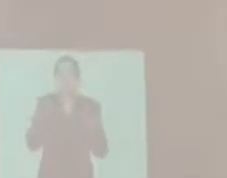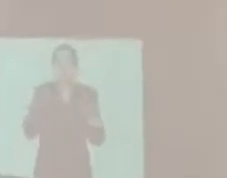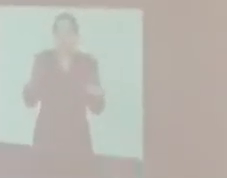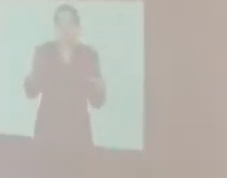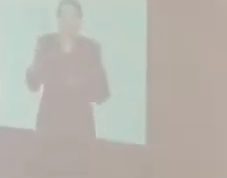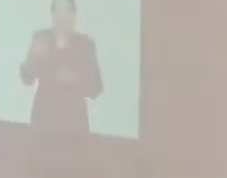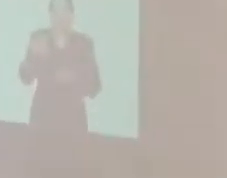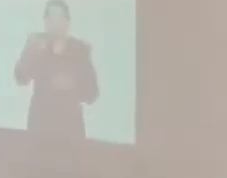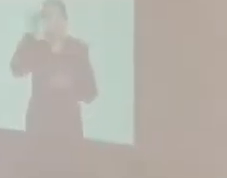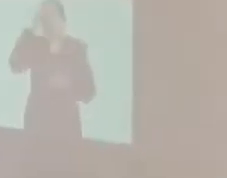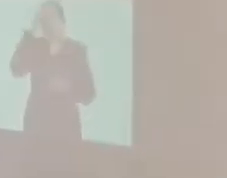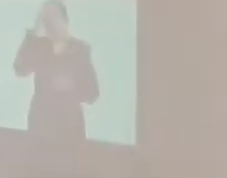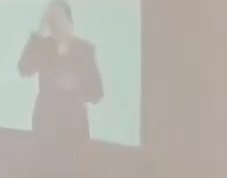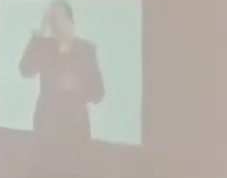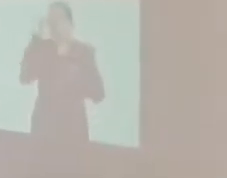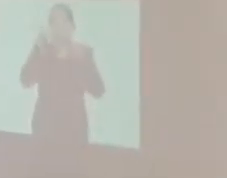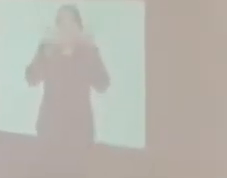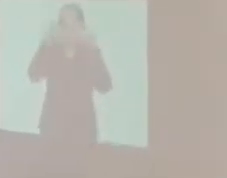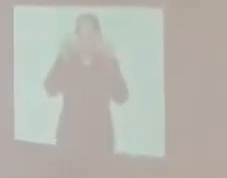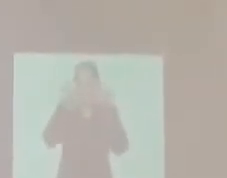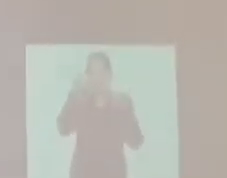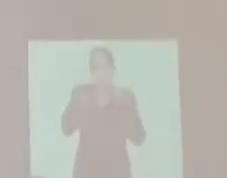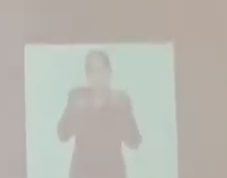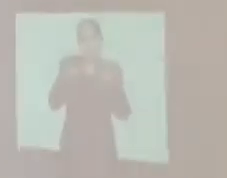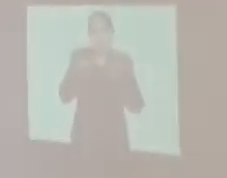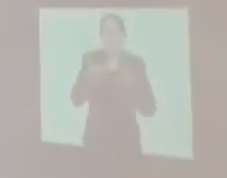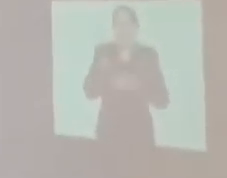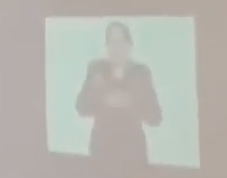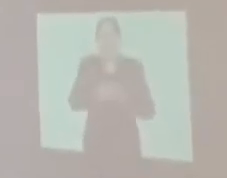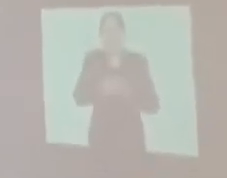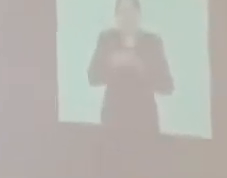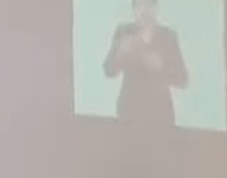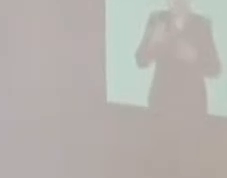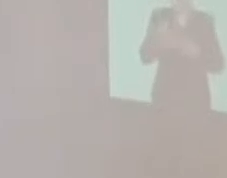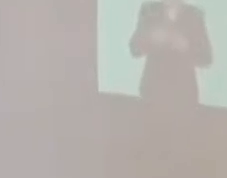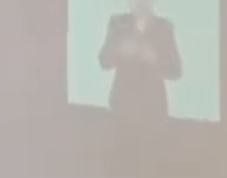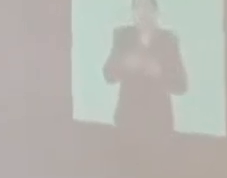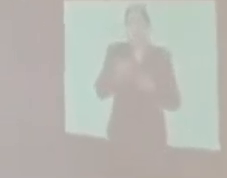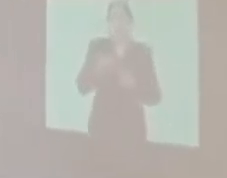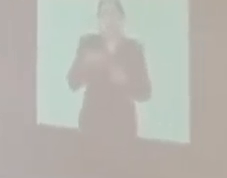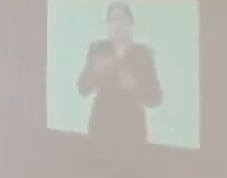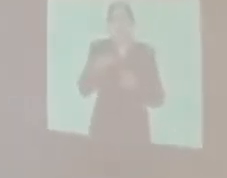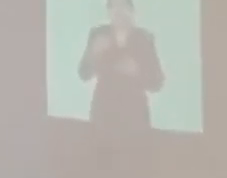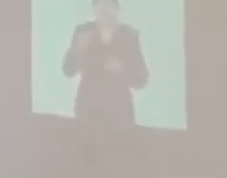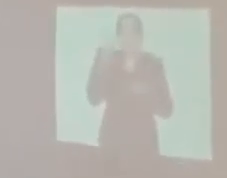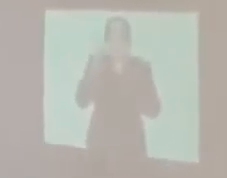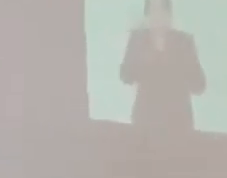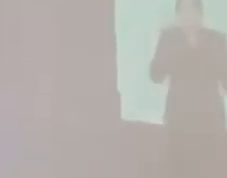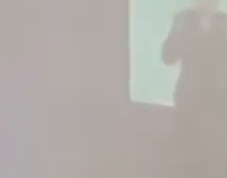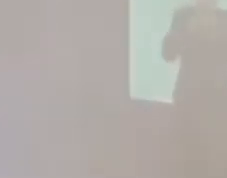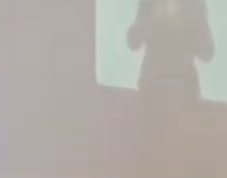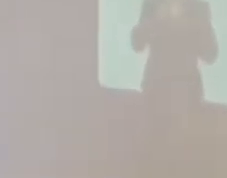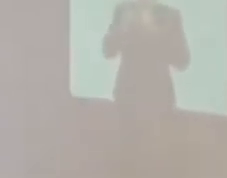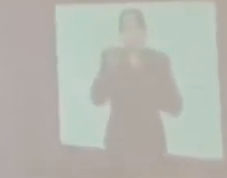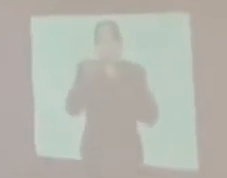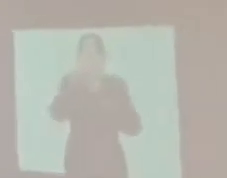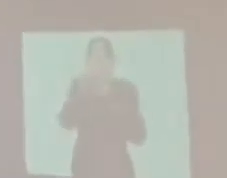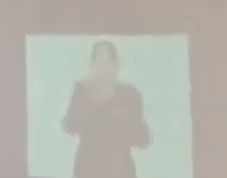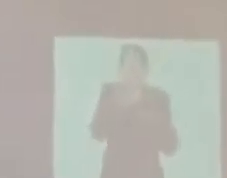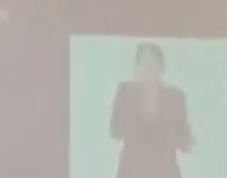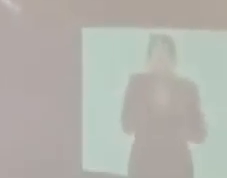ilusorio como el reflejo de Narciso en el estanque. Por supuesto que la inversión privada es indispensable y el